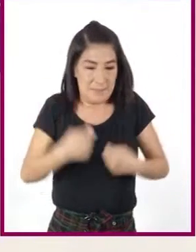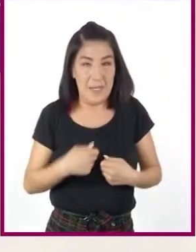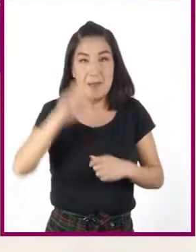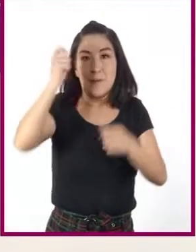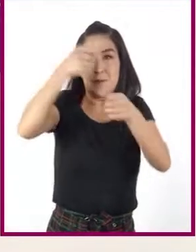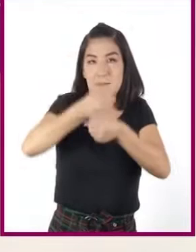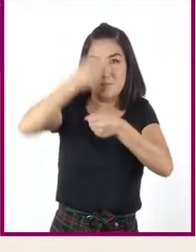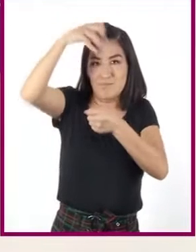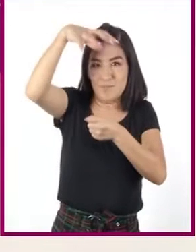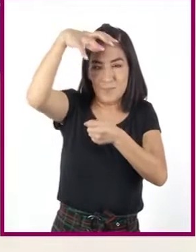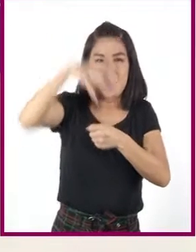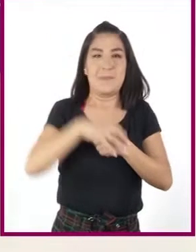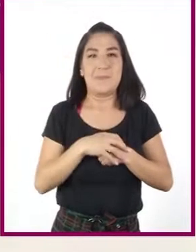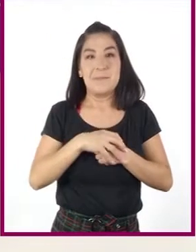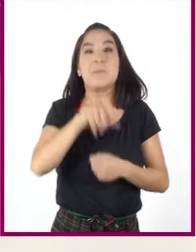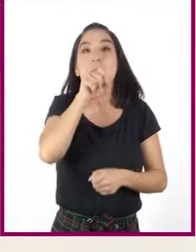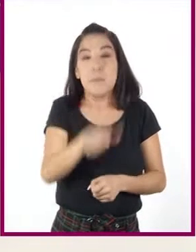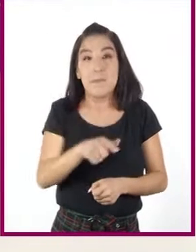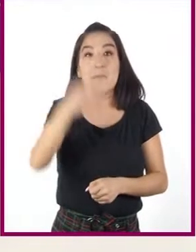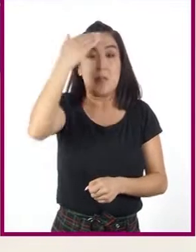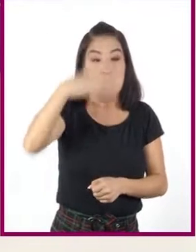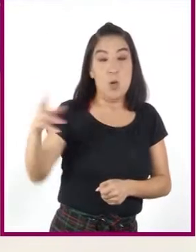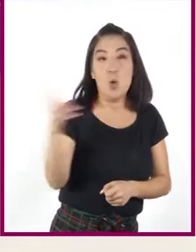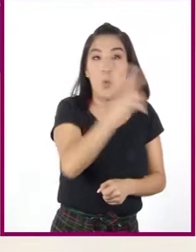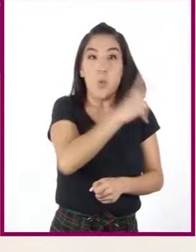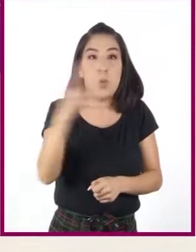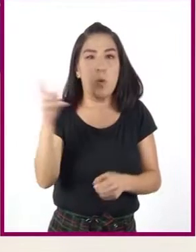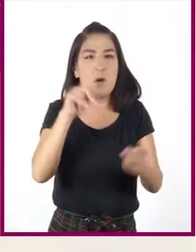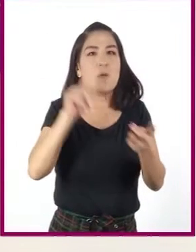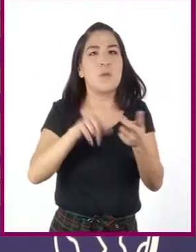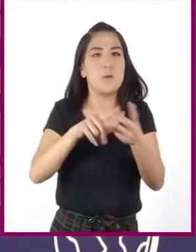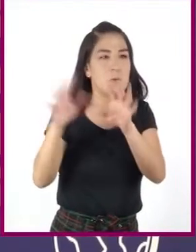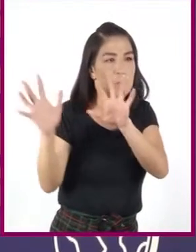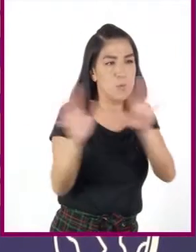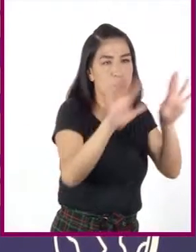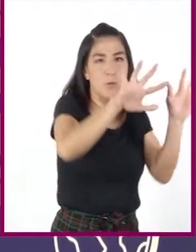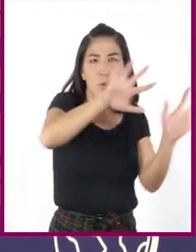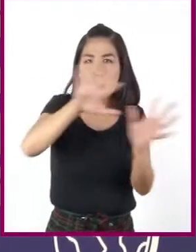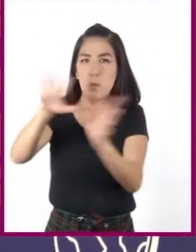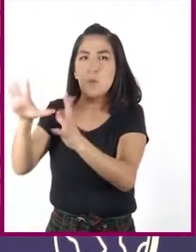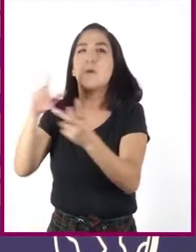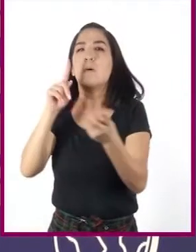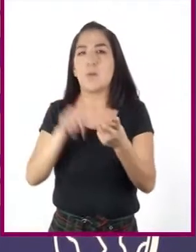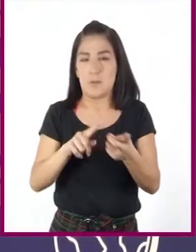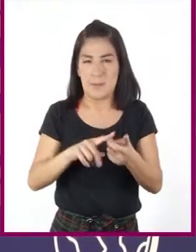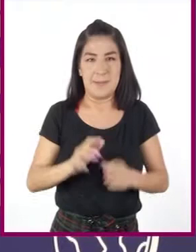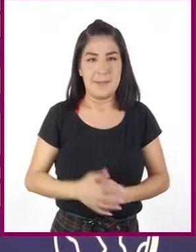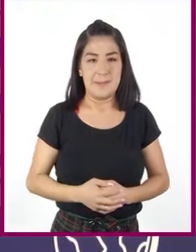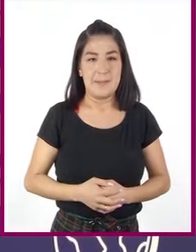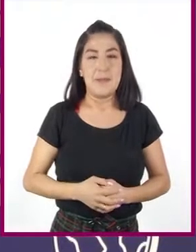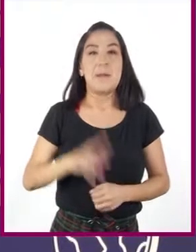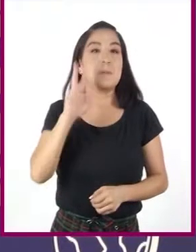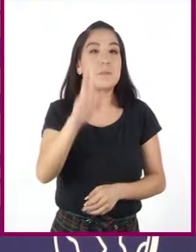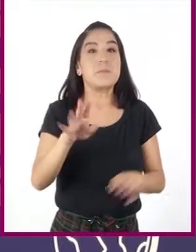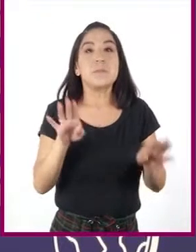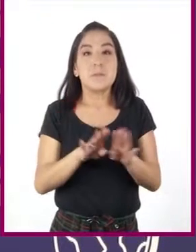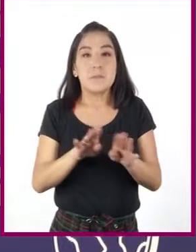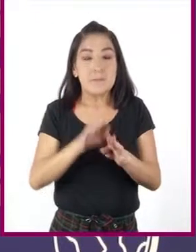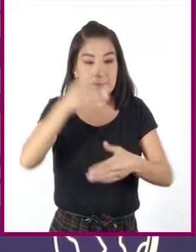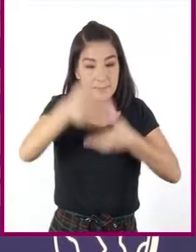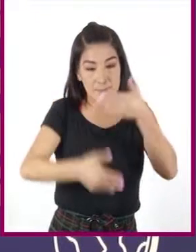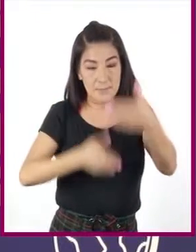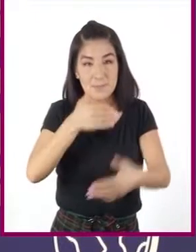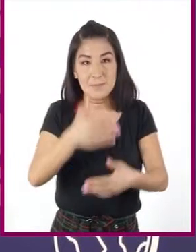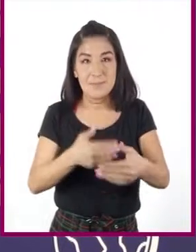es importante saber si habrá viento y en qué dirección sopla. Al realizar una proyección de cómo cambiarán